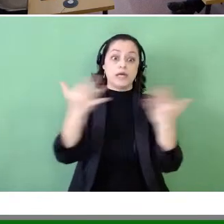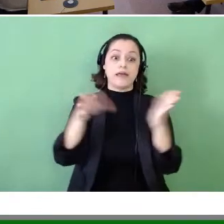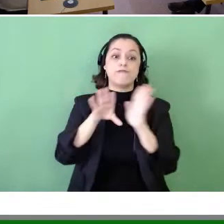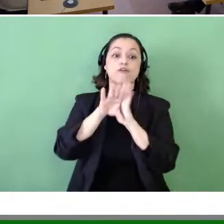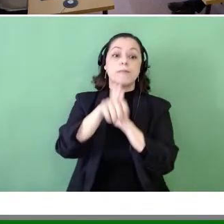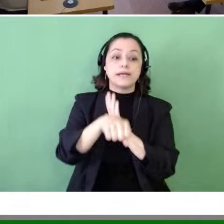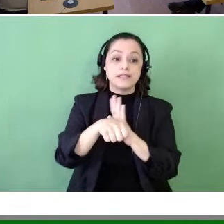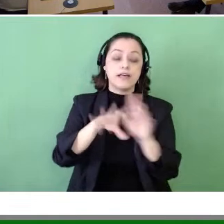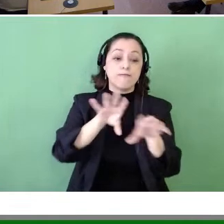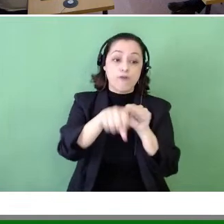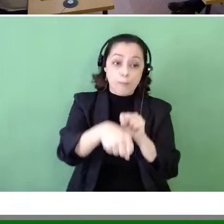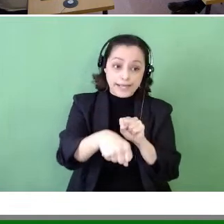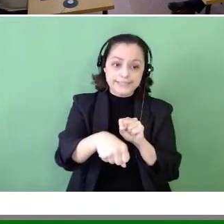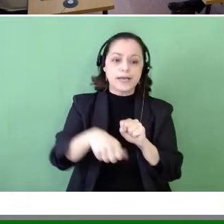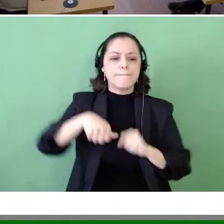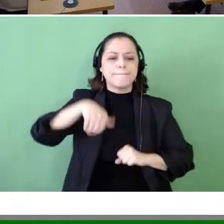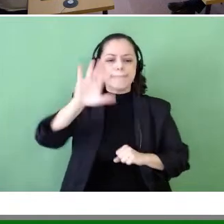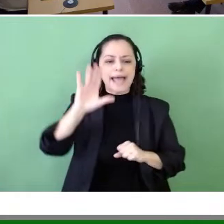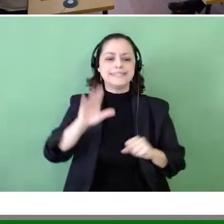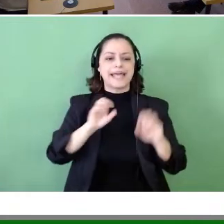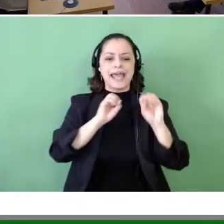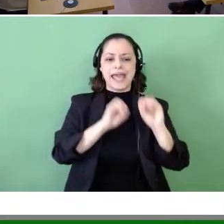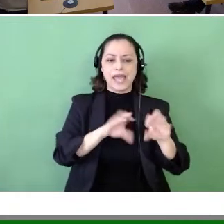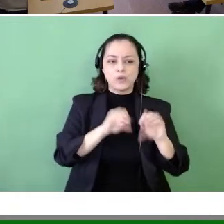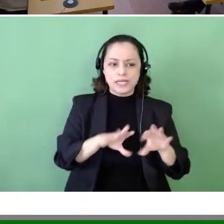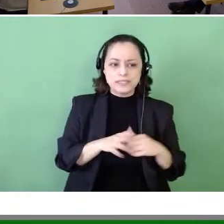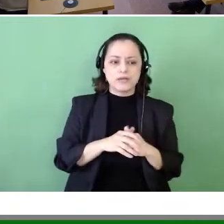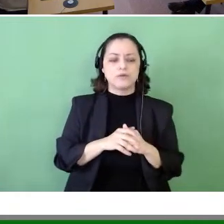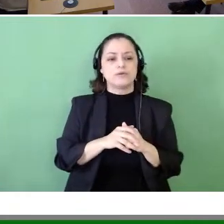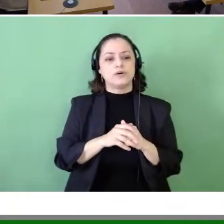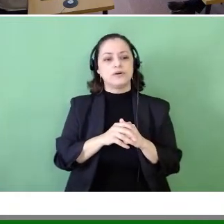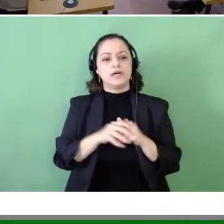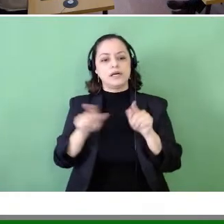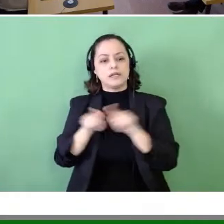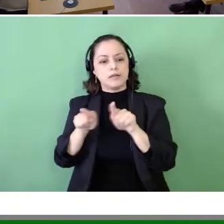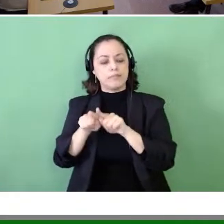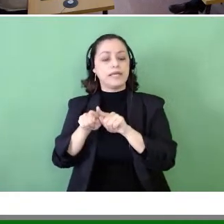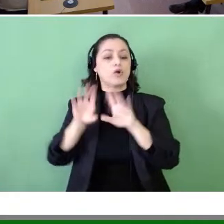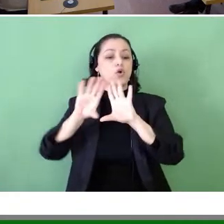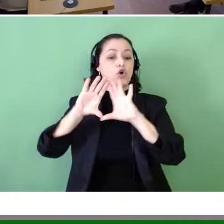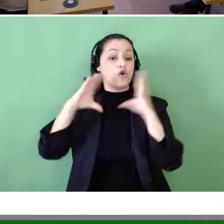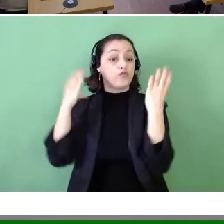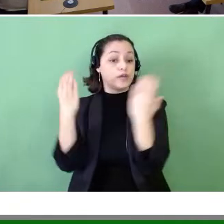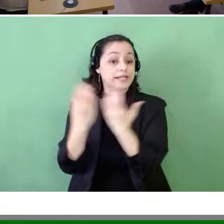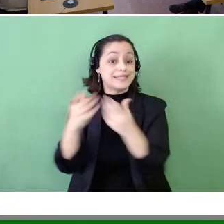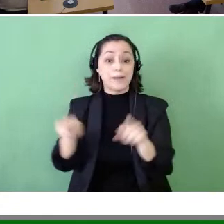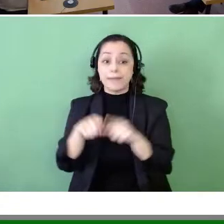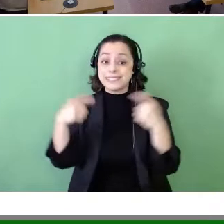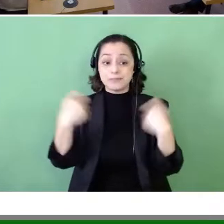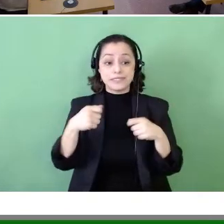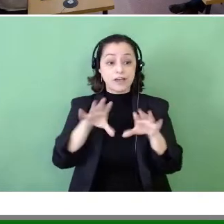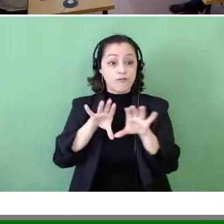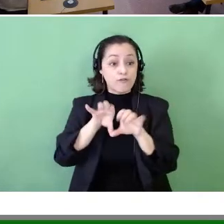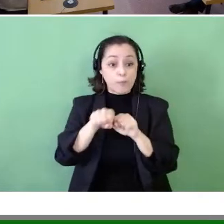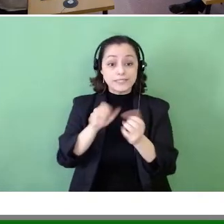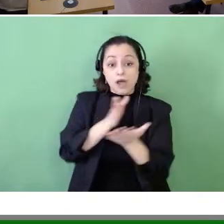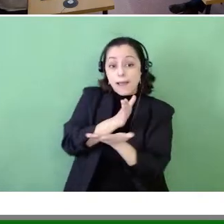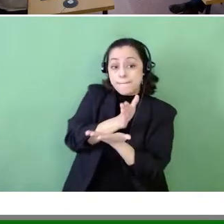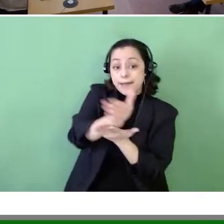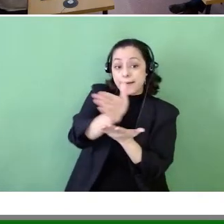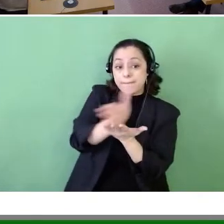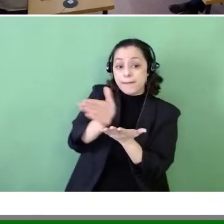para contextos educacional y para contextos de conferencias, pero que necesitan de formaciones en otros